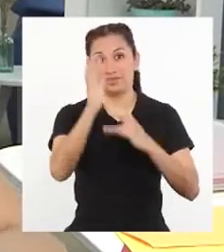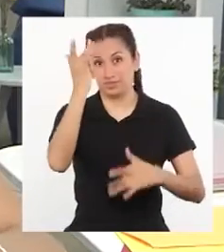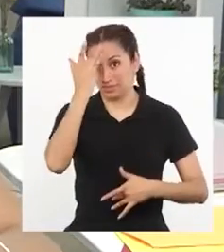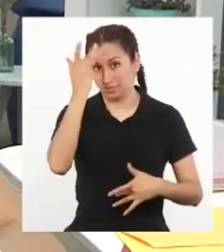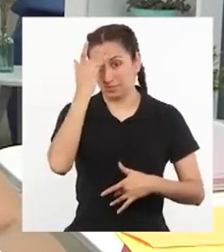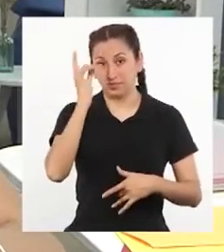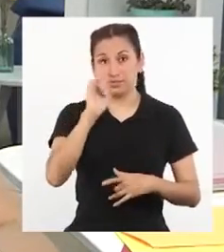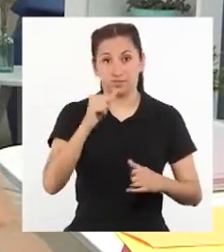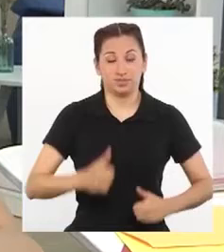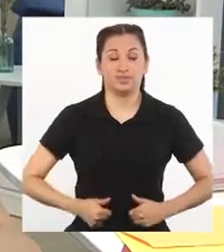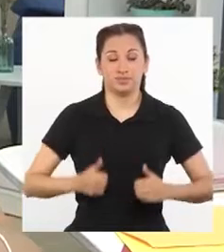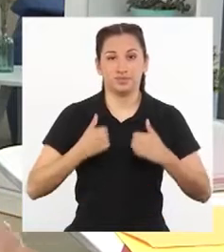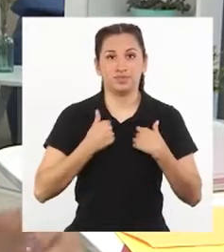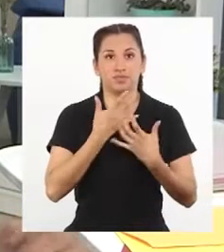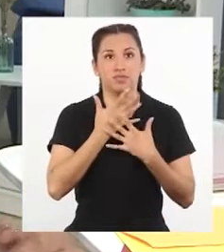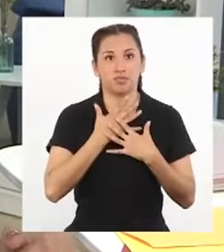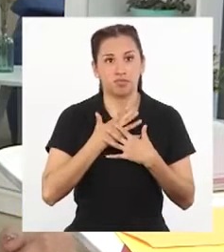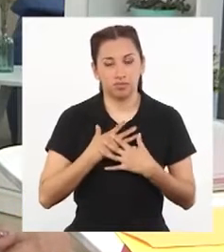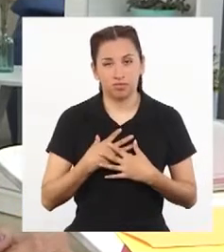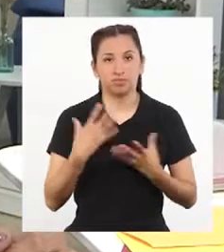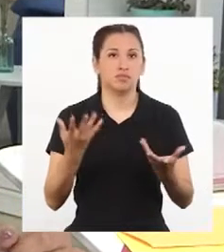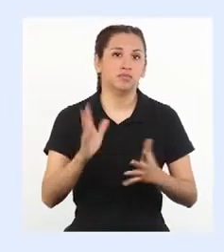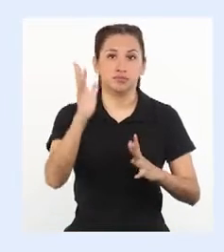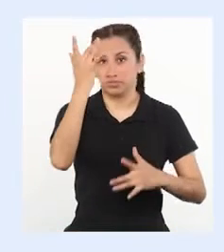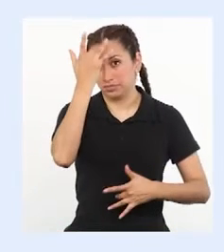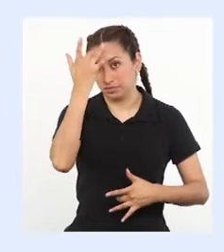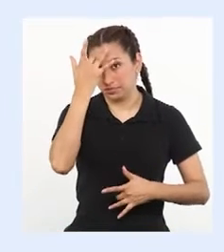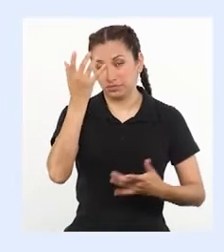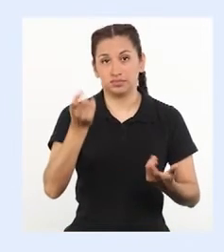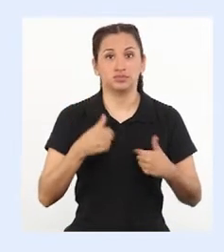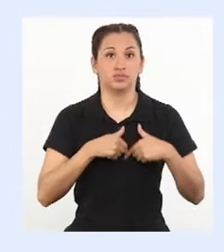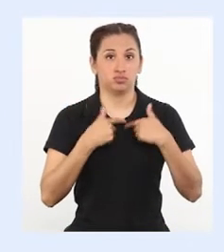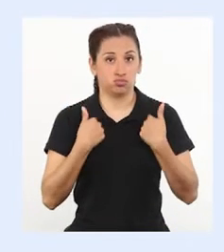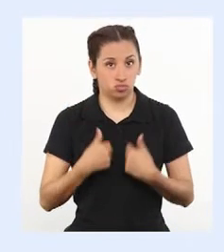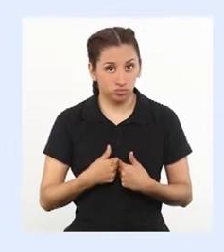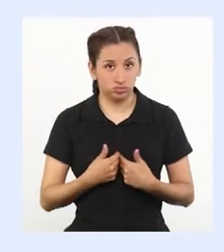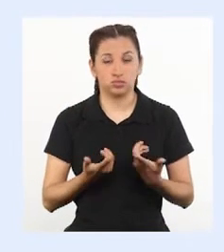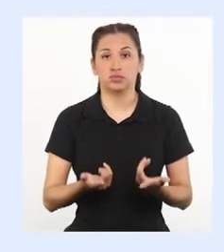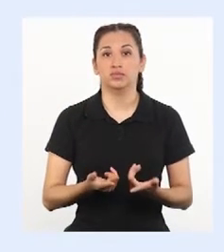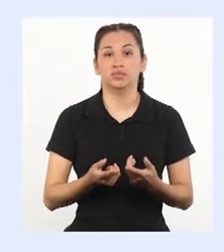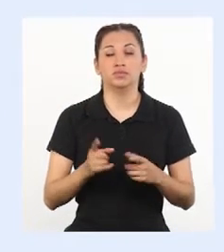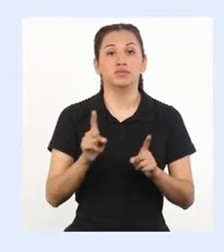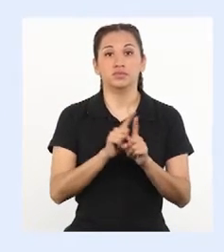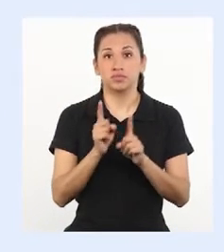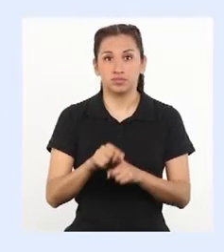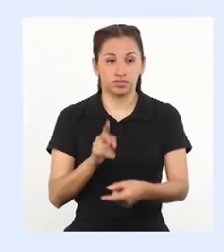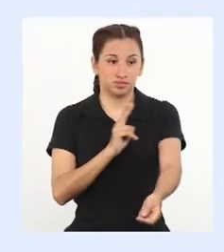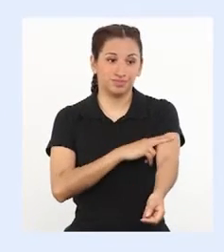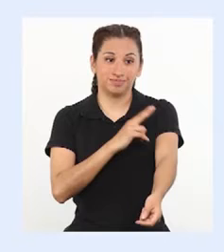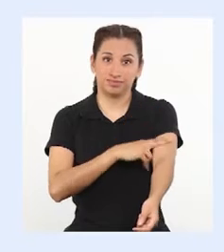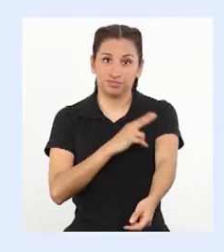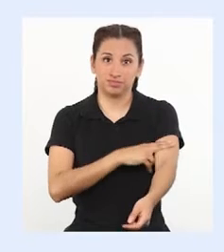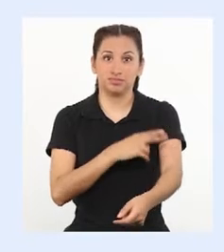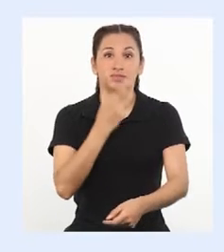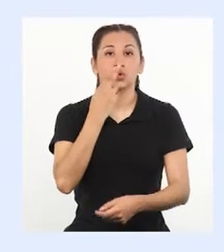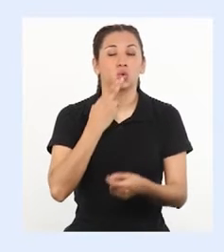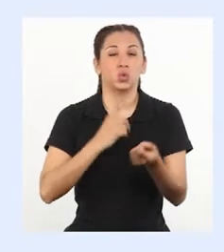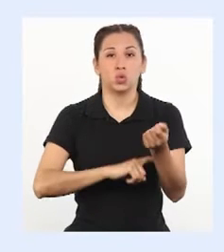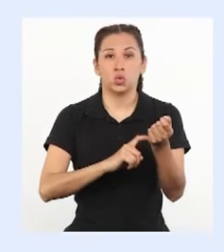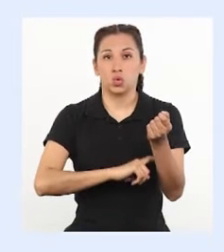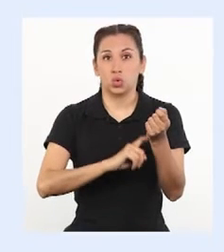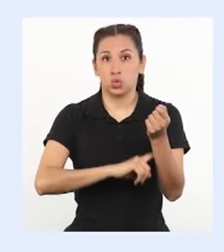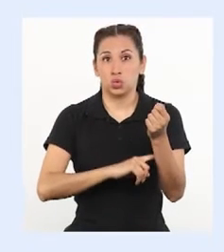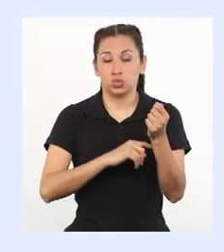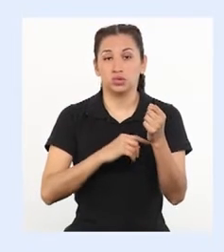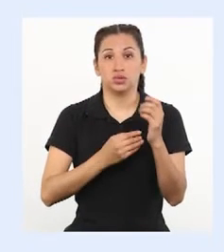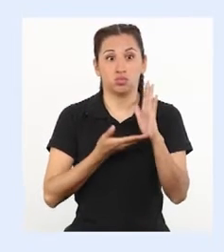enfermedades derivadas de una vida sedentaria, como enfermedades del corazón, la hipertensión,